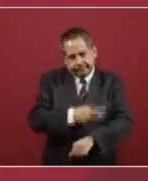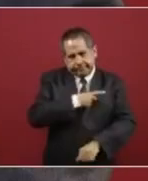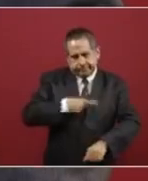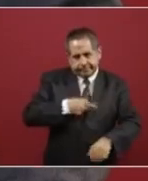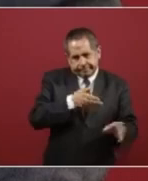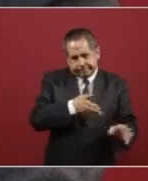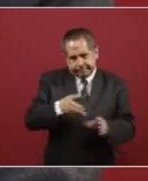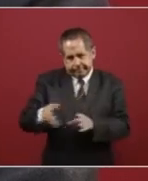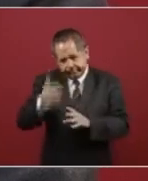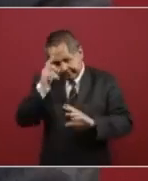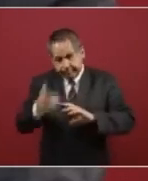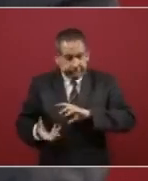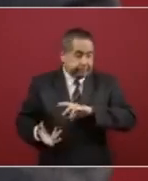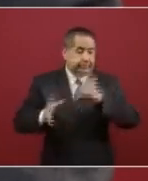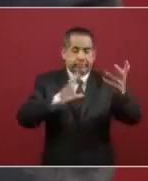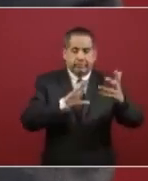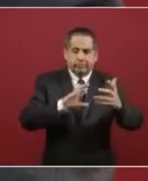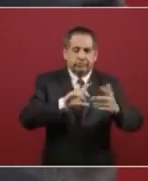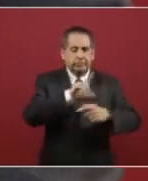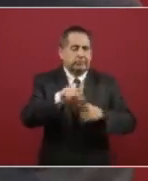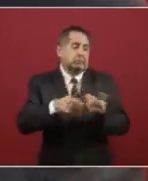que no estemos otorgando